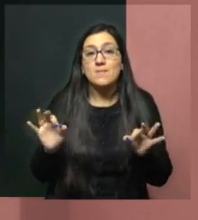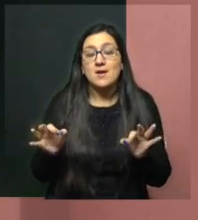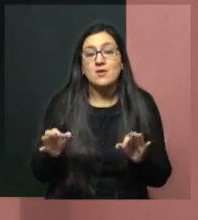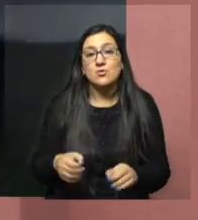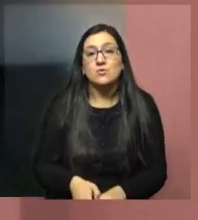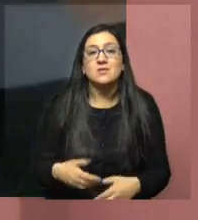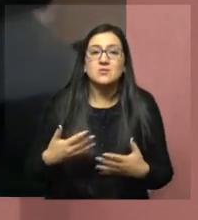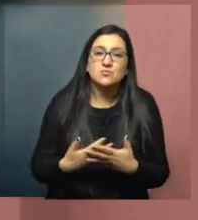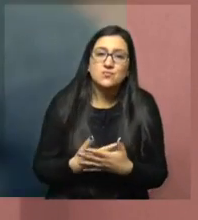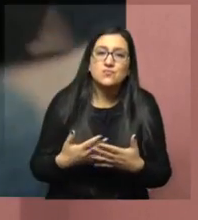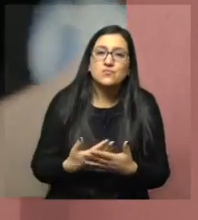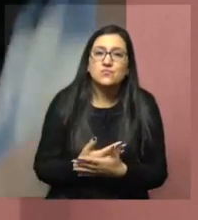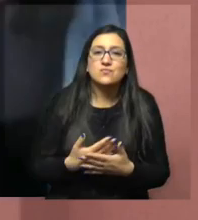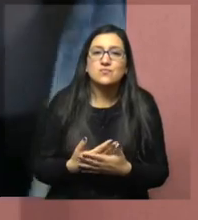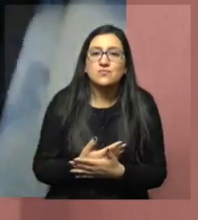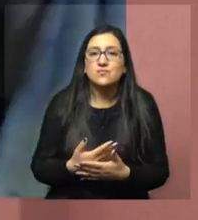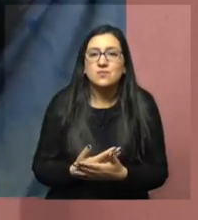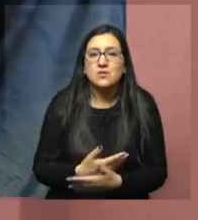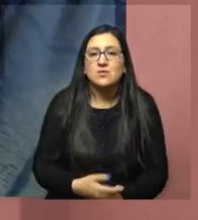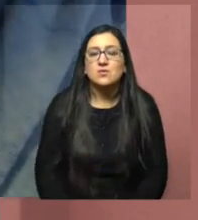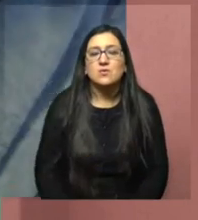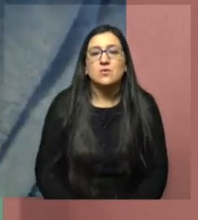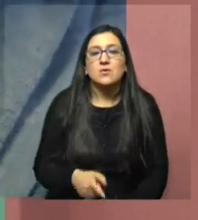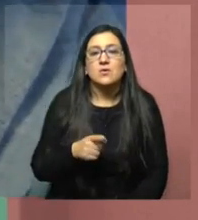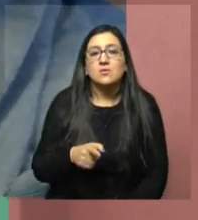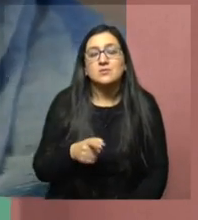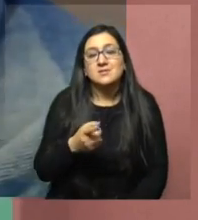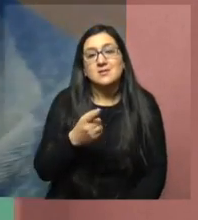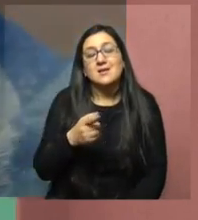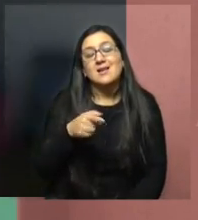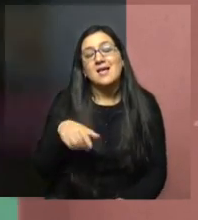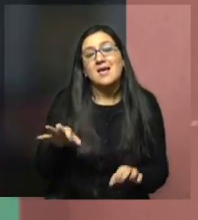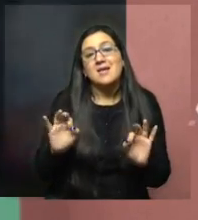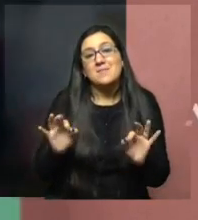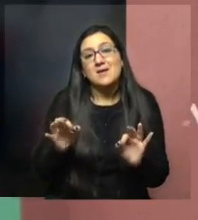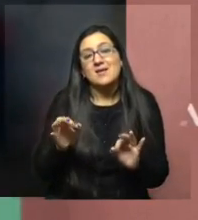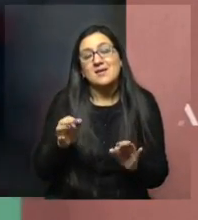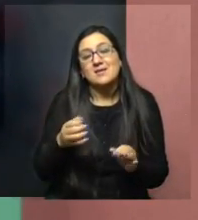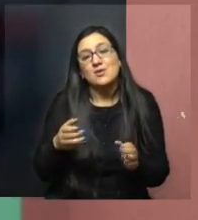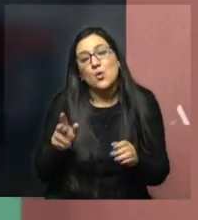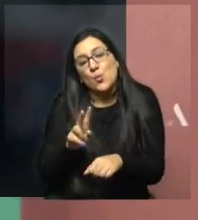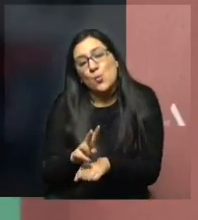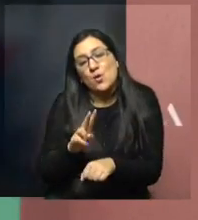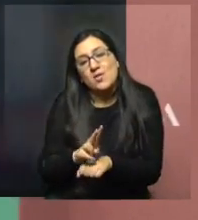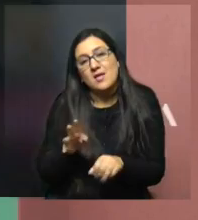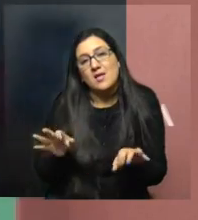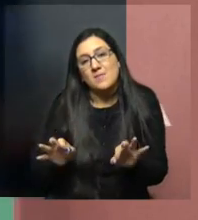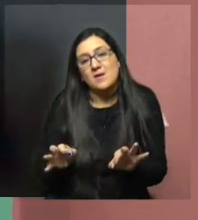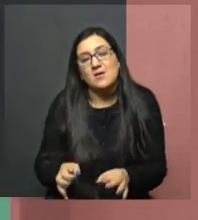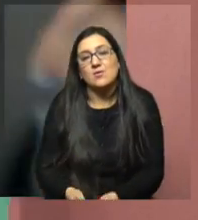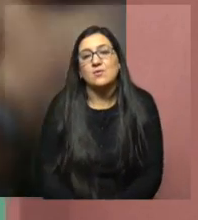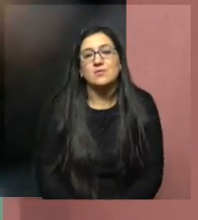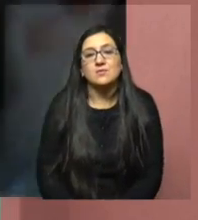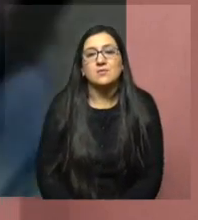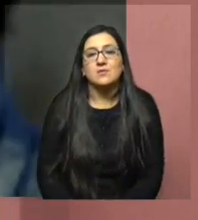y climático. La empatía de Jimena se vuelve protagonista. La Chica Nueva ganó el premio Coupe de Croix, así en francés se lo